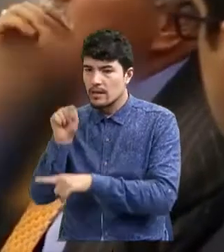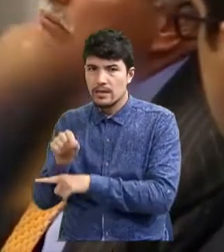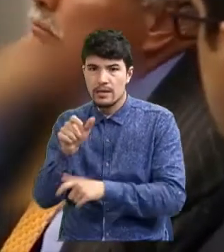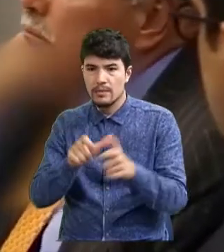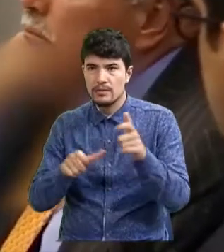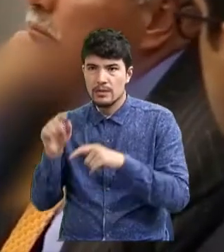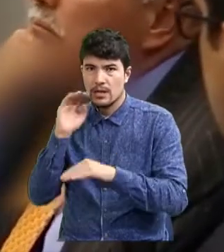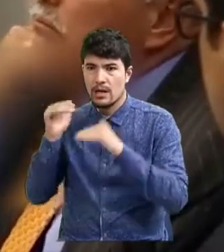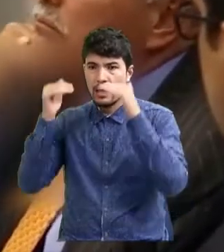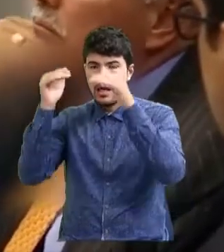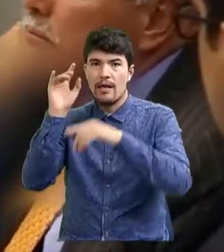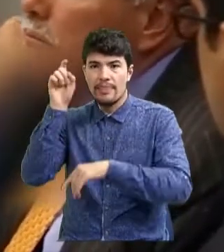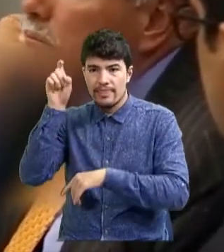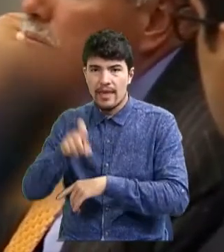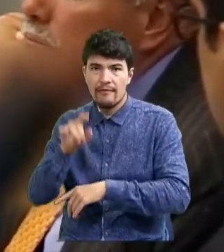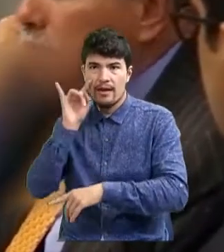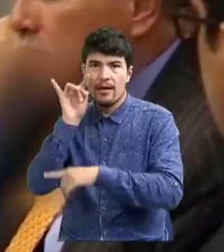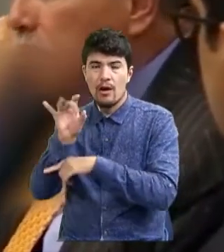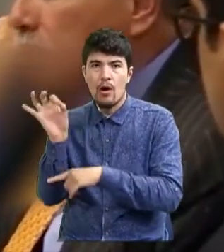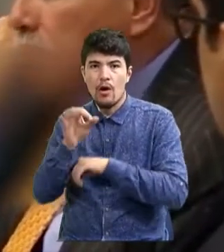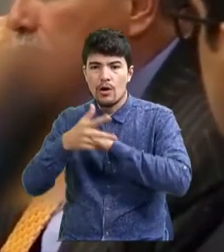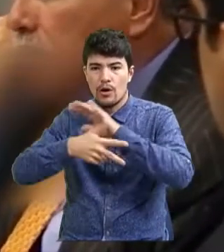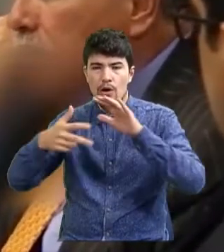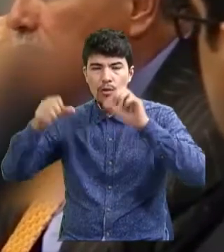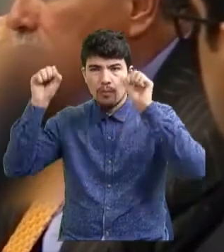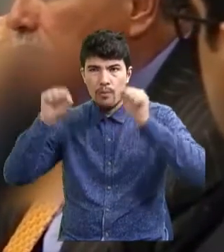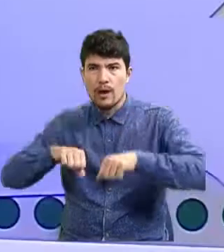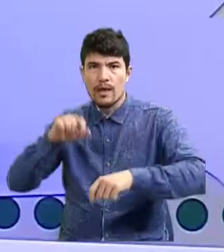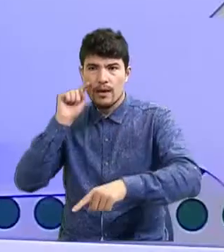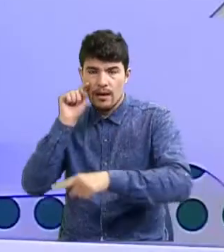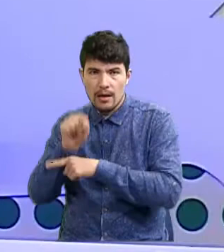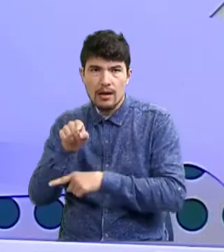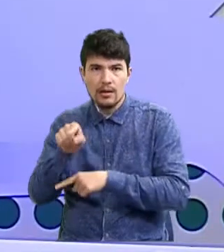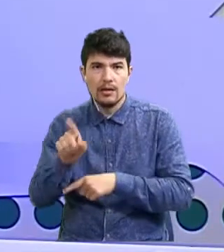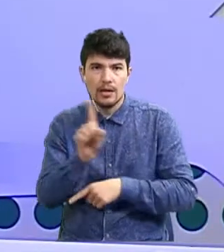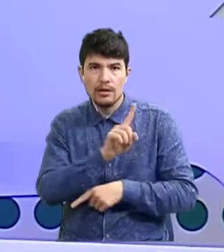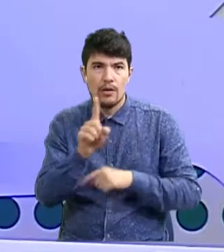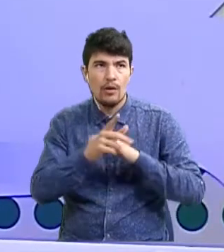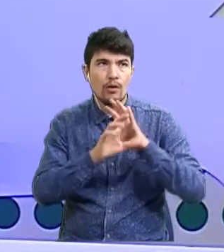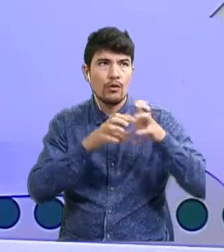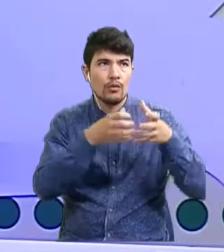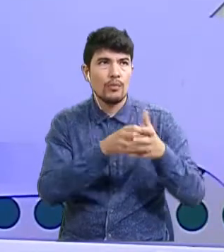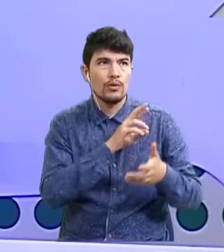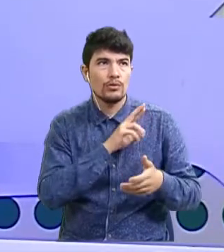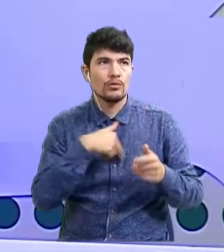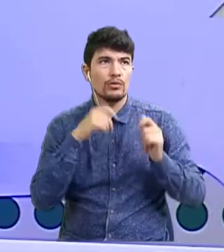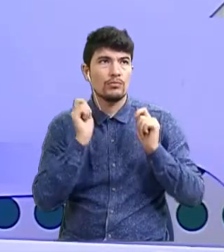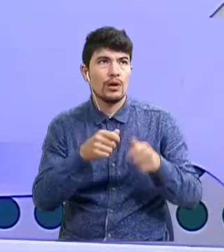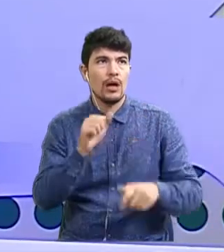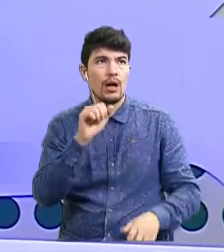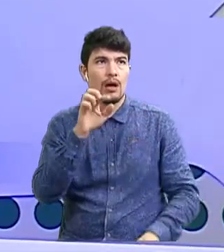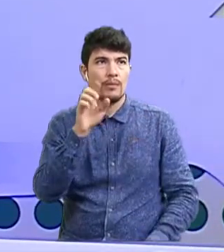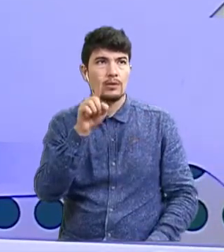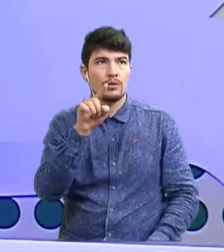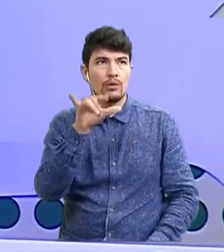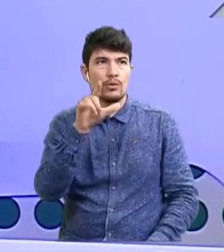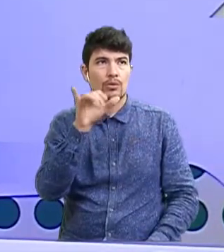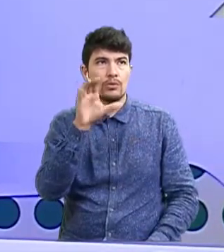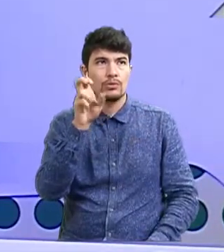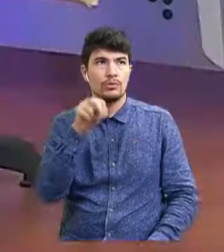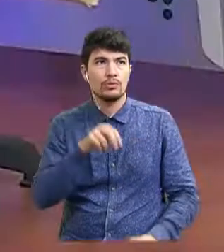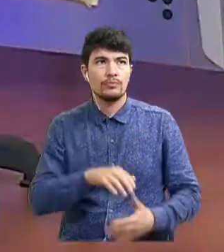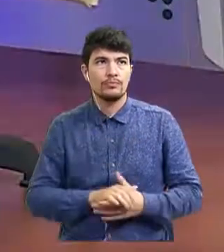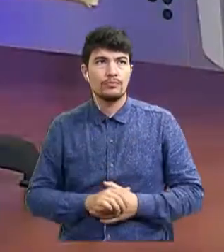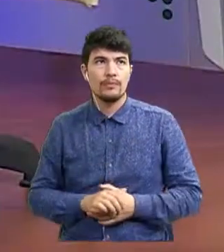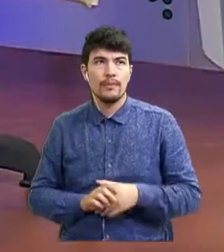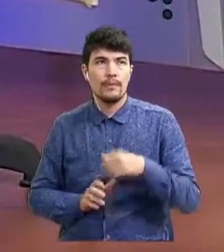Cortes. Tiene que existir una comisión o una corte que permita establecer eso, y no la comisión que nosotros hemos llamado de absoluciones, la comisión de situaciones allá. Juan